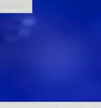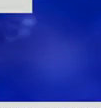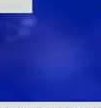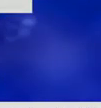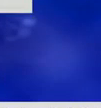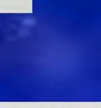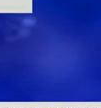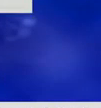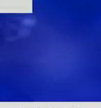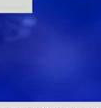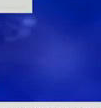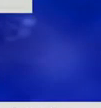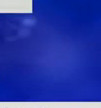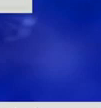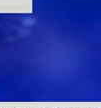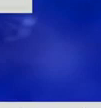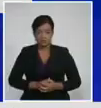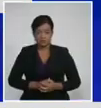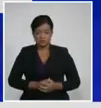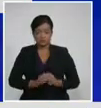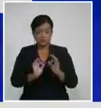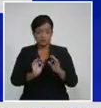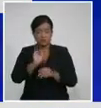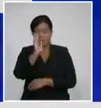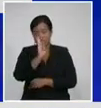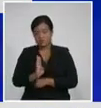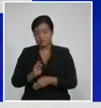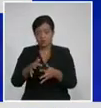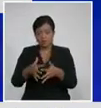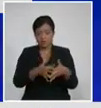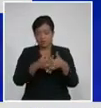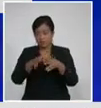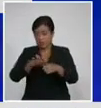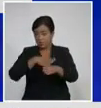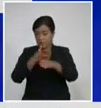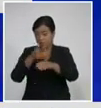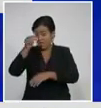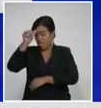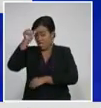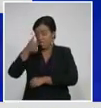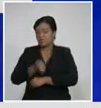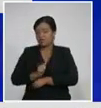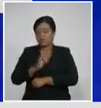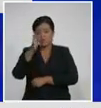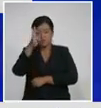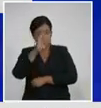sigue la India, Francia, Polonia, Turquía, Alemania,